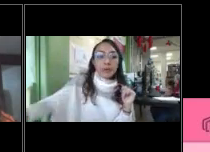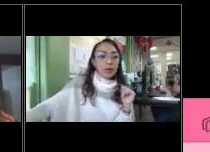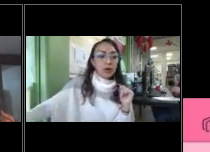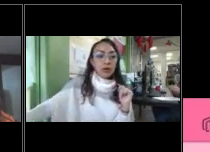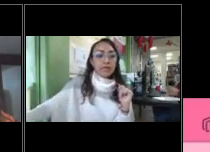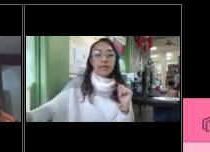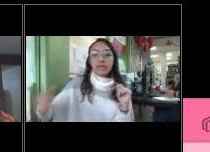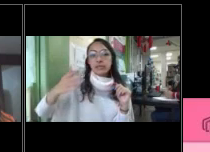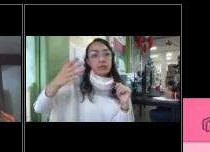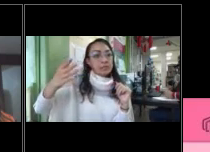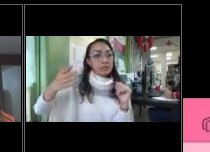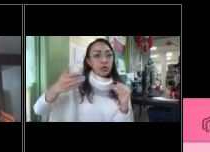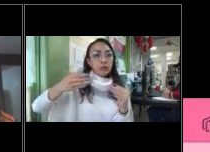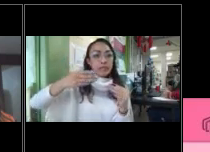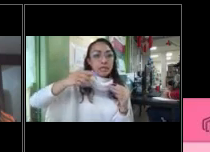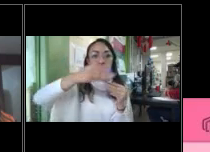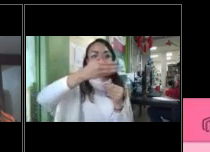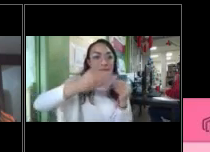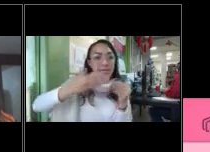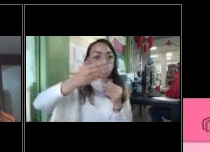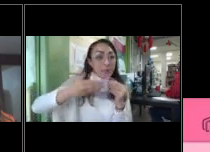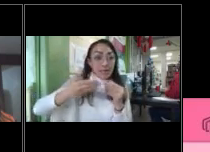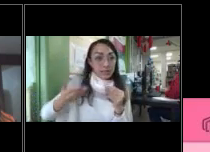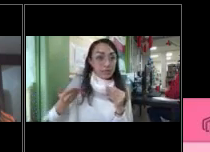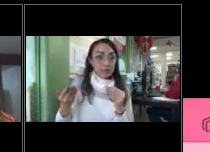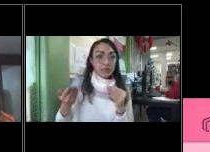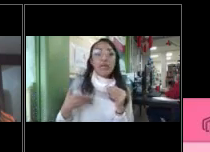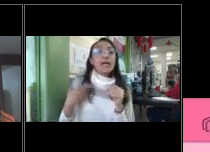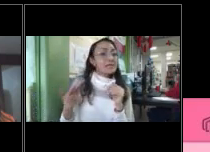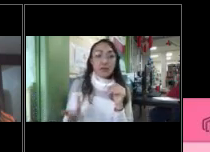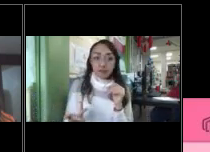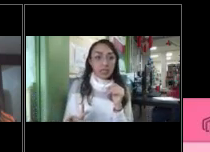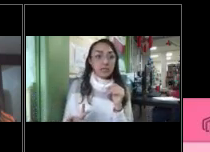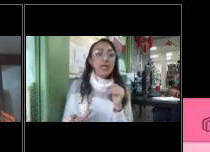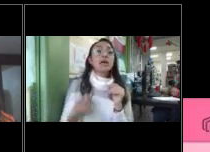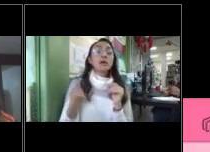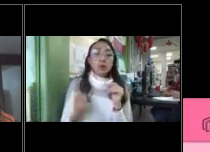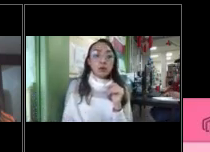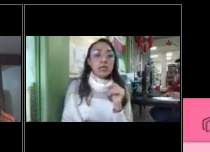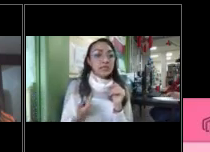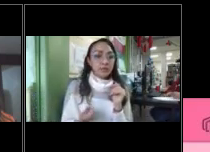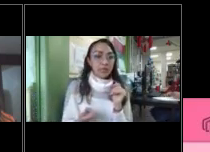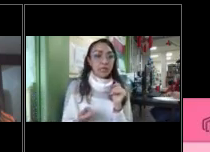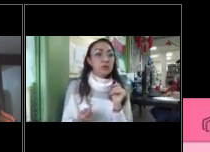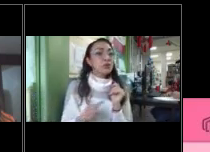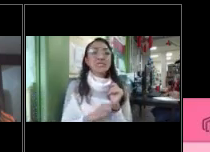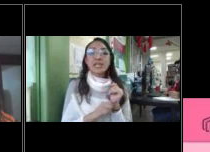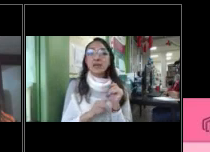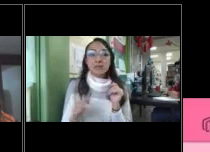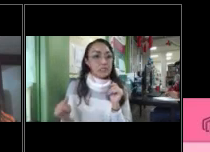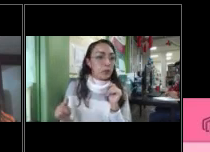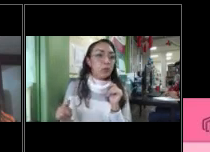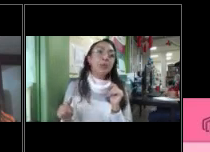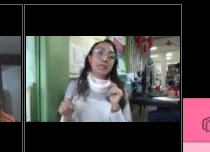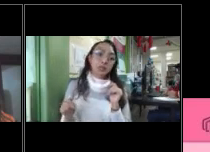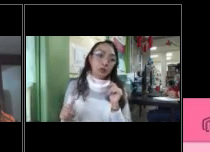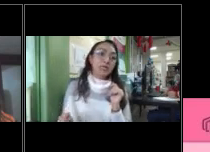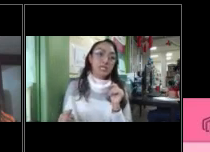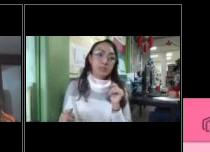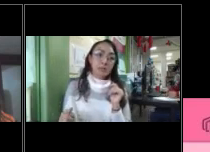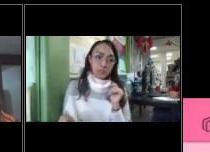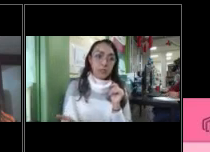O a lo mejor en casa de la maestra Lupita, su mamá se la parte. Está bien. Un clasificador no es el mismo